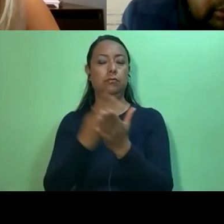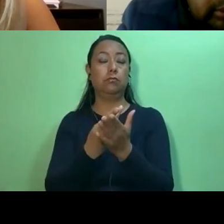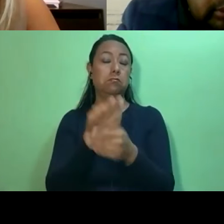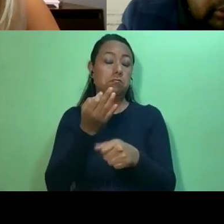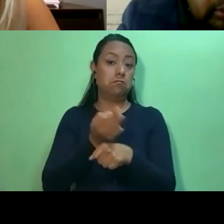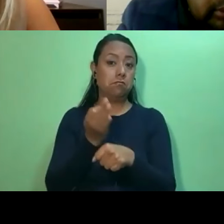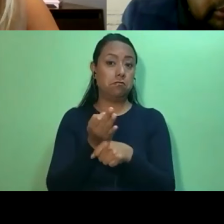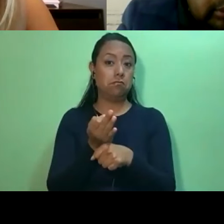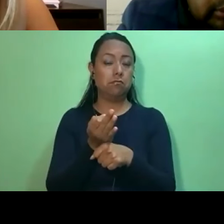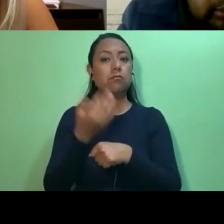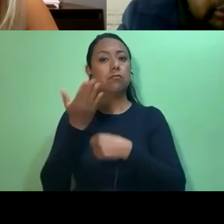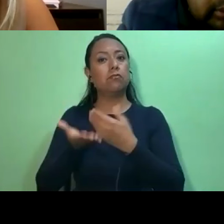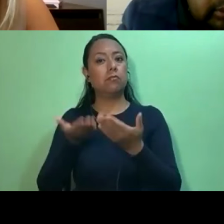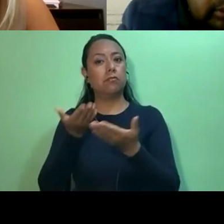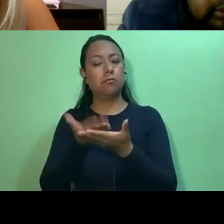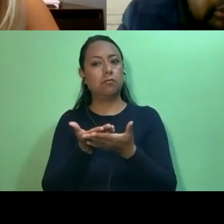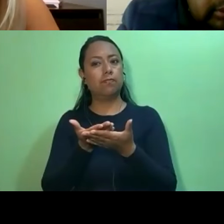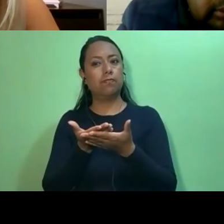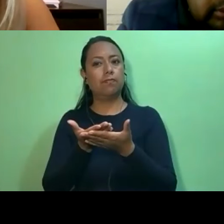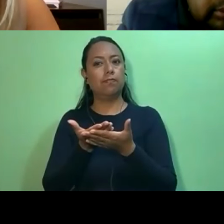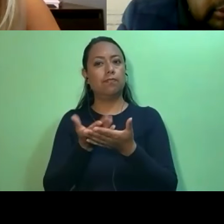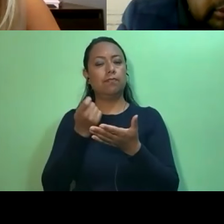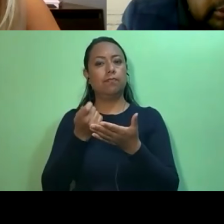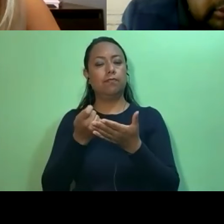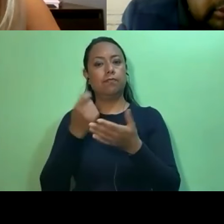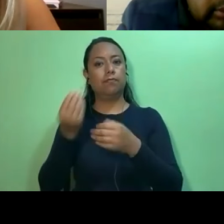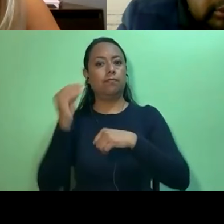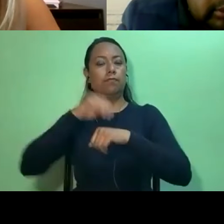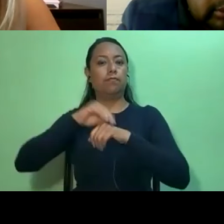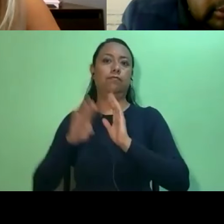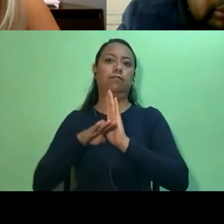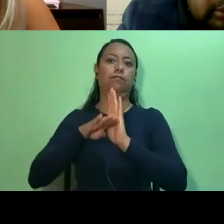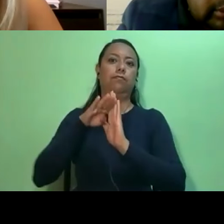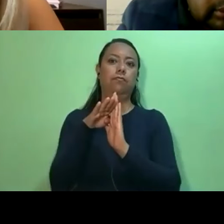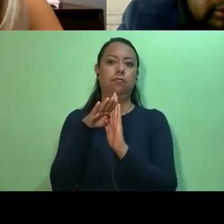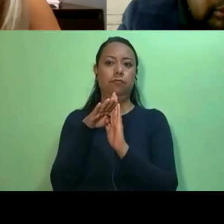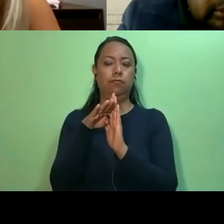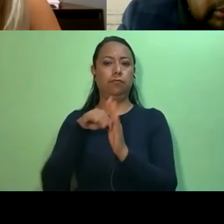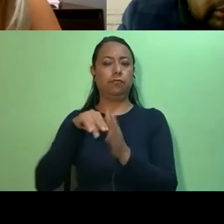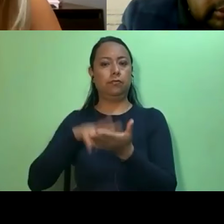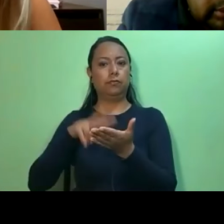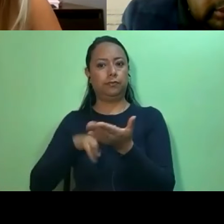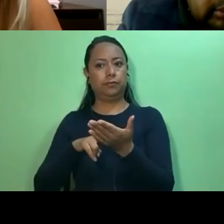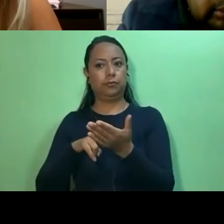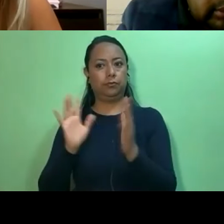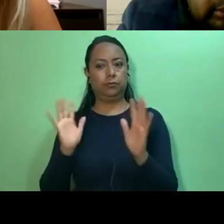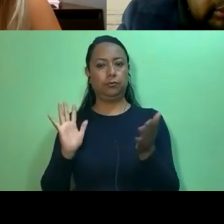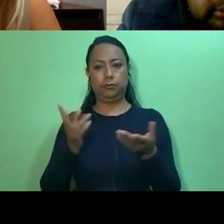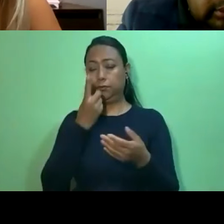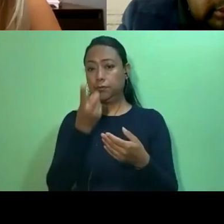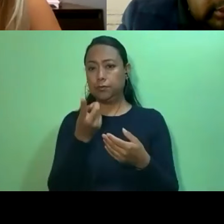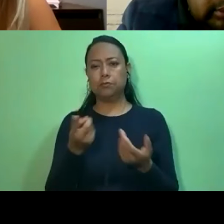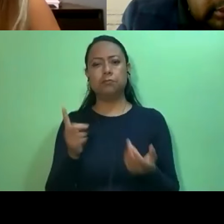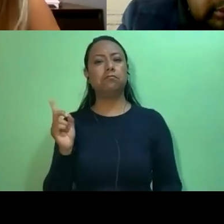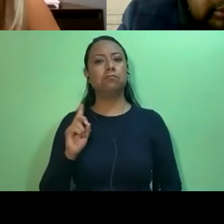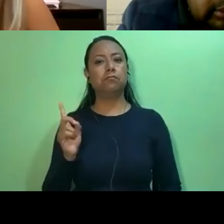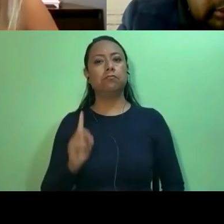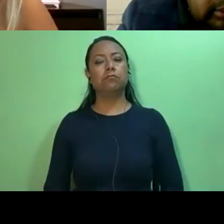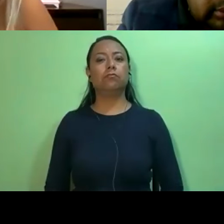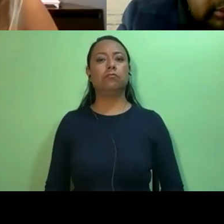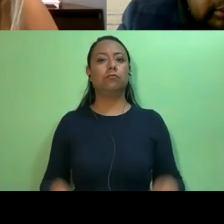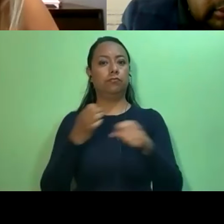tiene propuesta en el sentido de poder incrementar el valor de referencia, porque el Estado de México lo